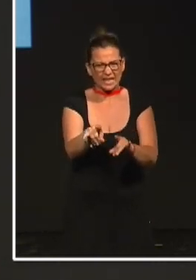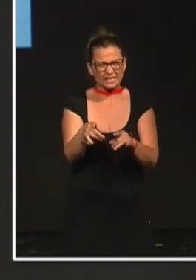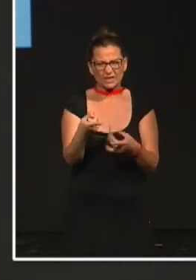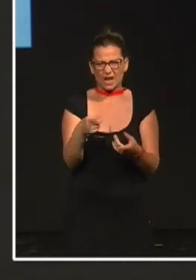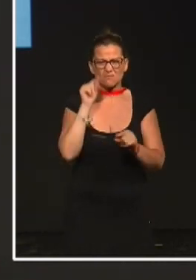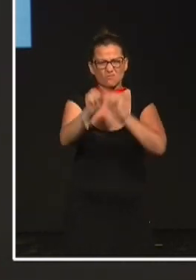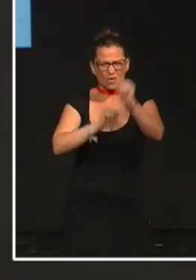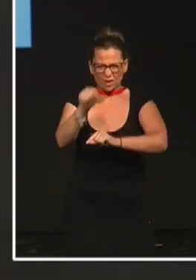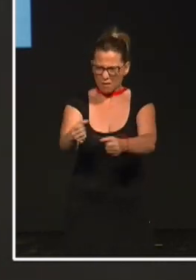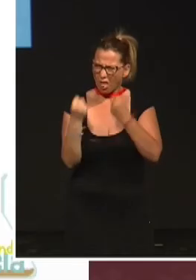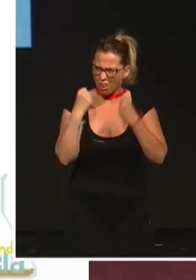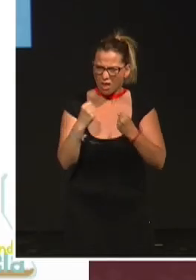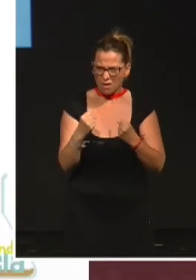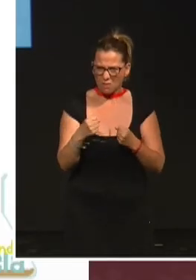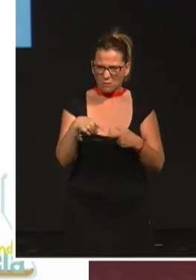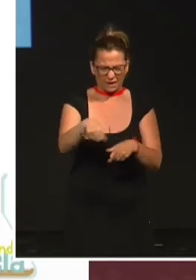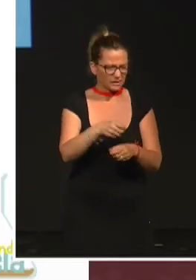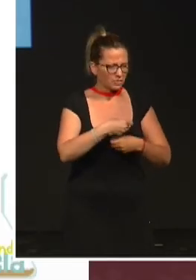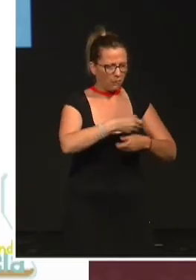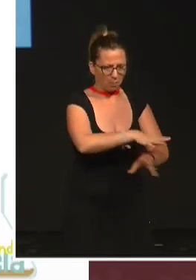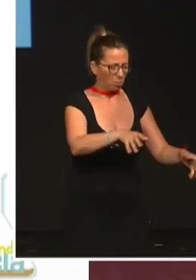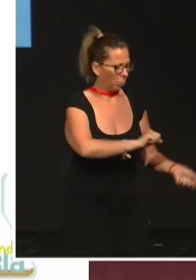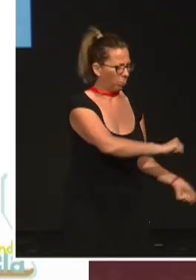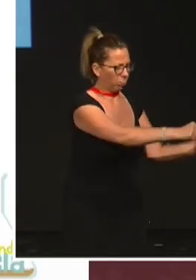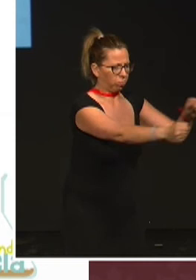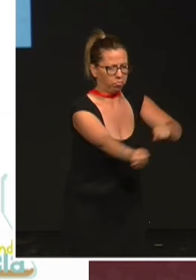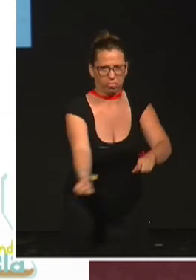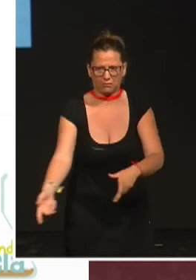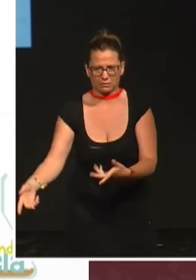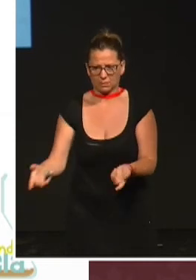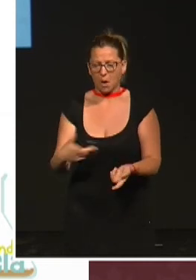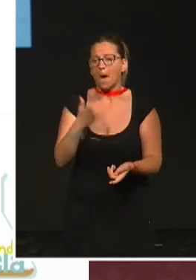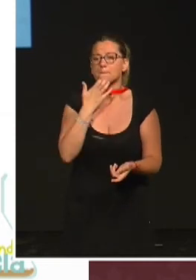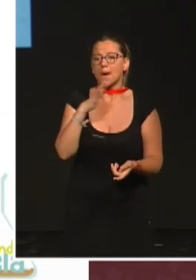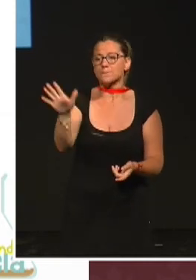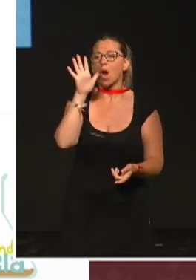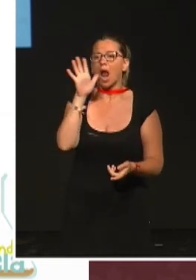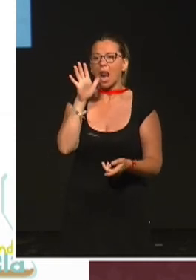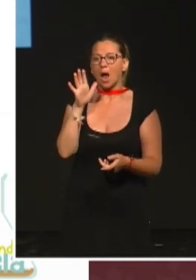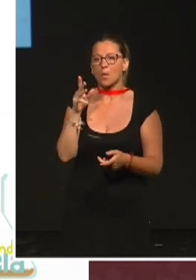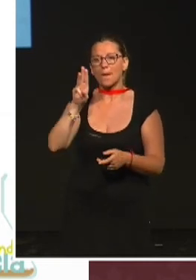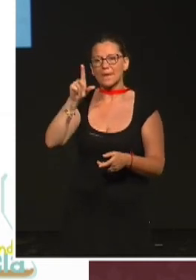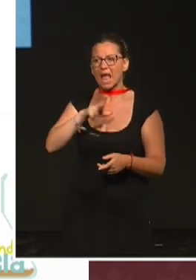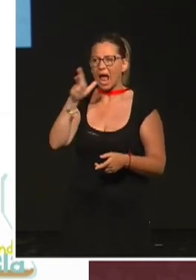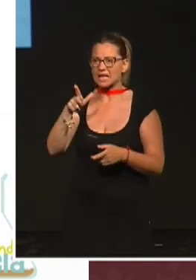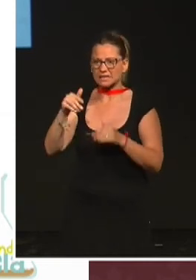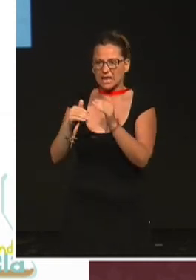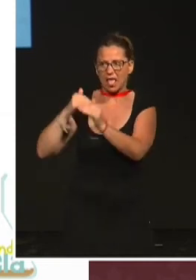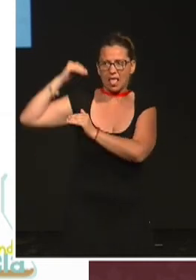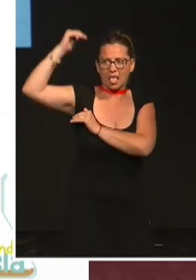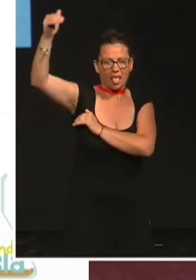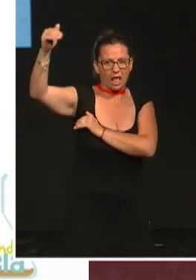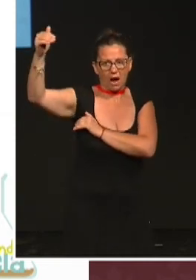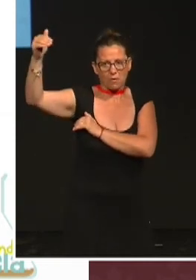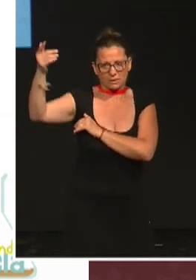no podemos echarlas a cualquier lado, porque cuando se disuelven en agua tienen unos valores de pH de cerca de 12 o 13. Hagan ustedes la prueba en la siguiente